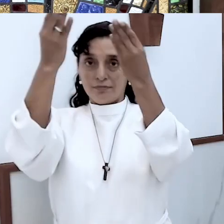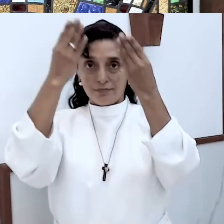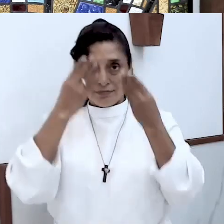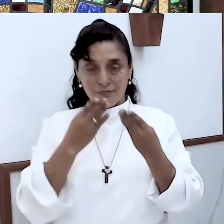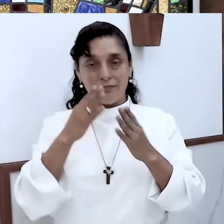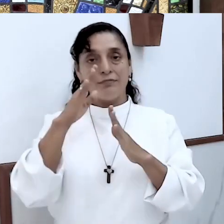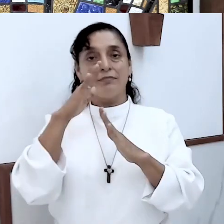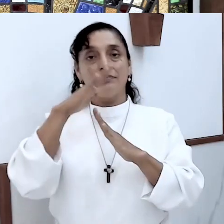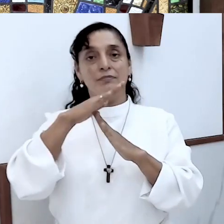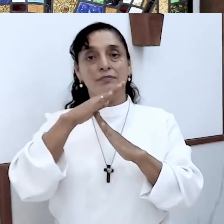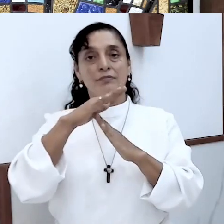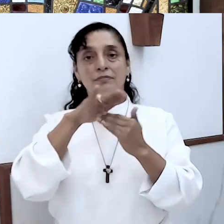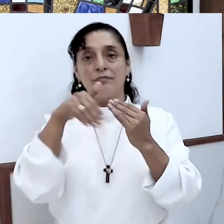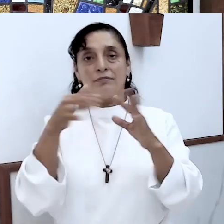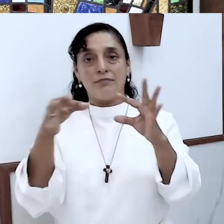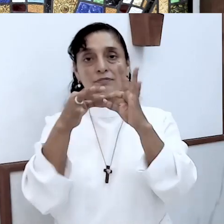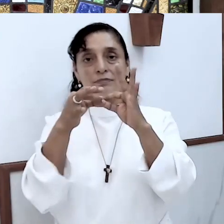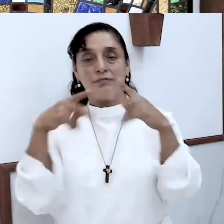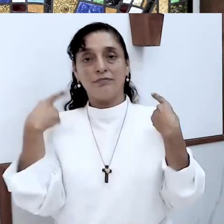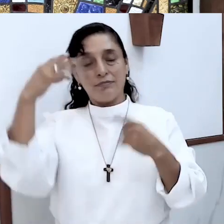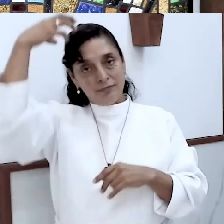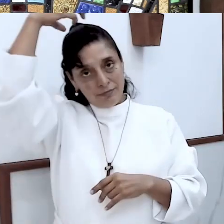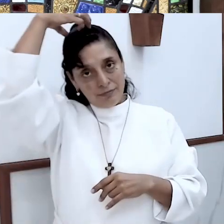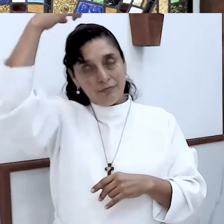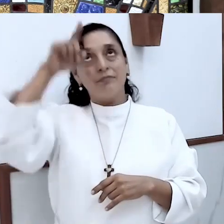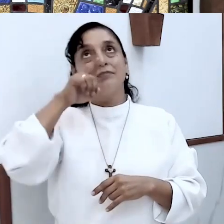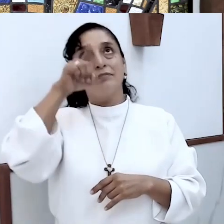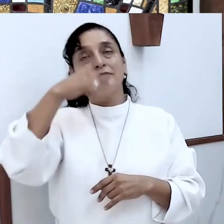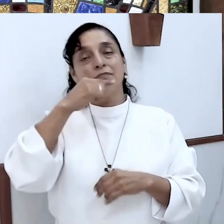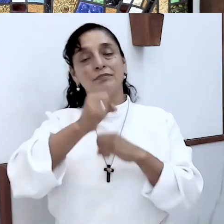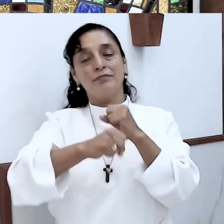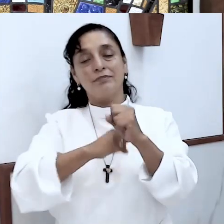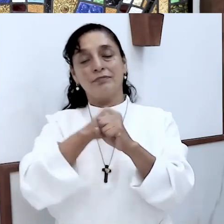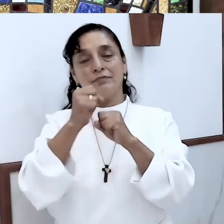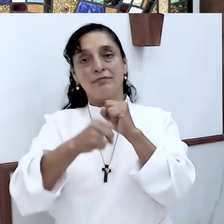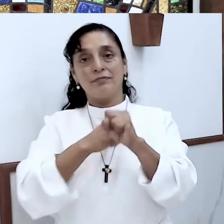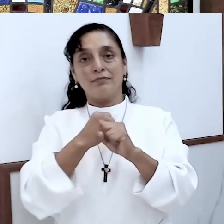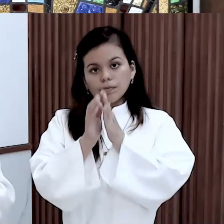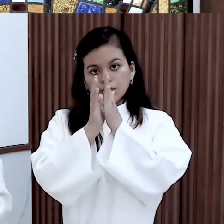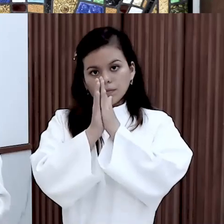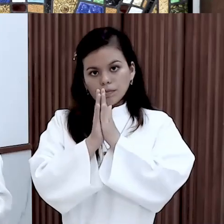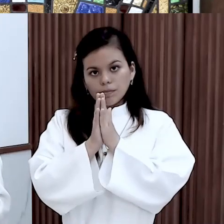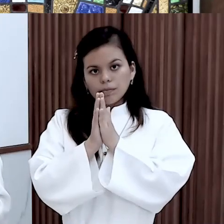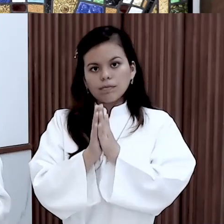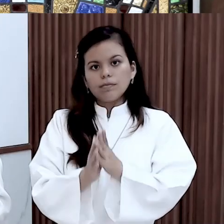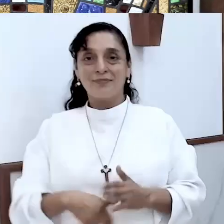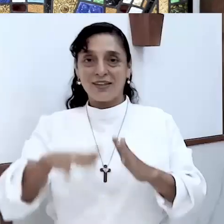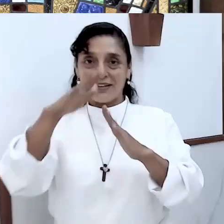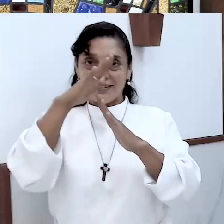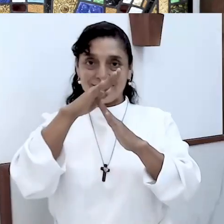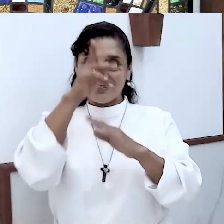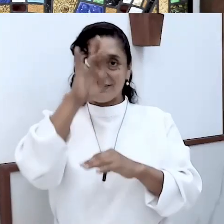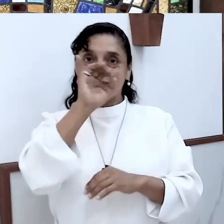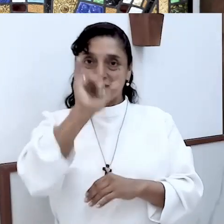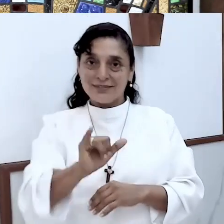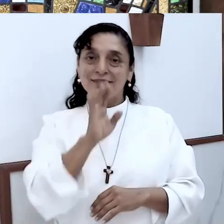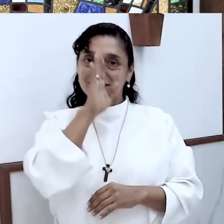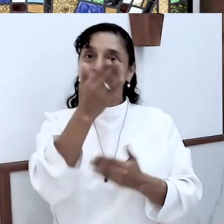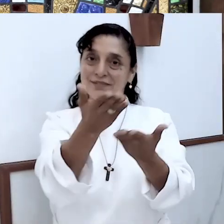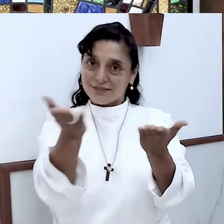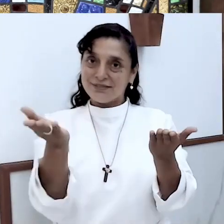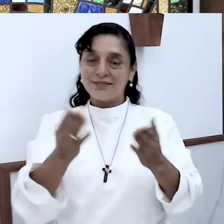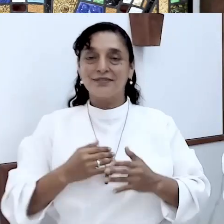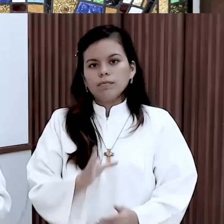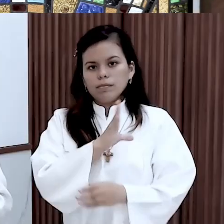palabra, concederé la paz y la unidad. Tú que vives y reinas por los siglos de los siglos. Amén. La paz del Señor esté siempre